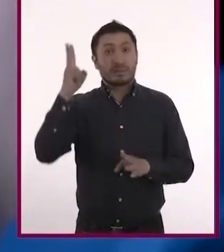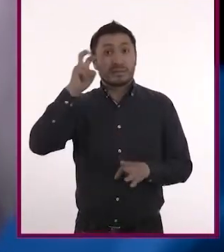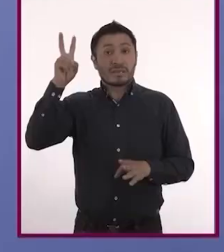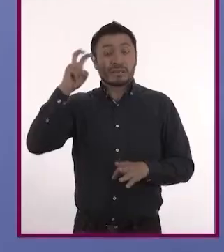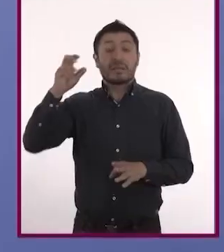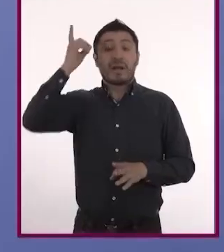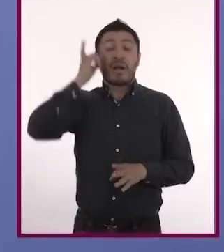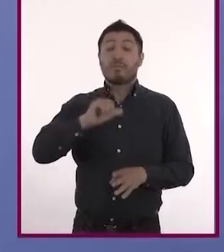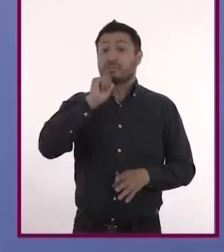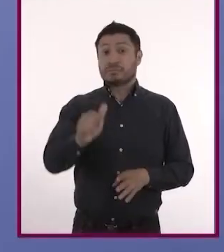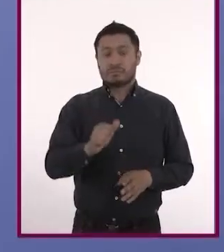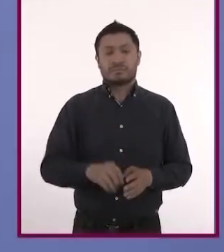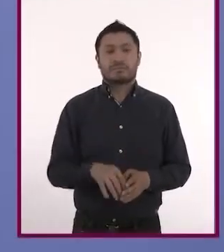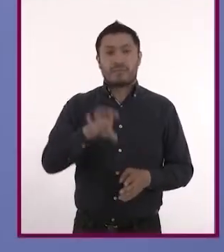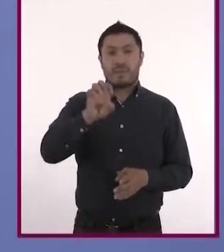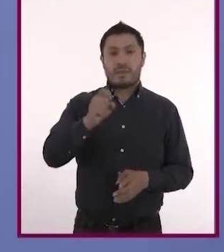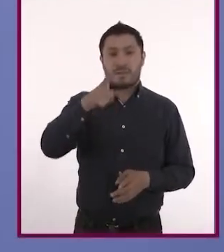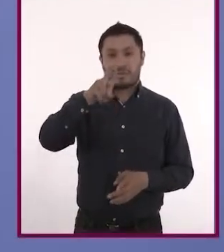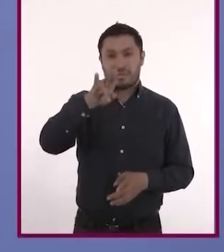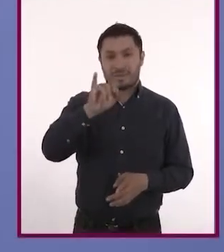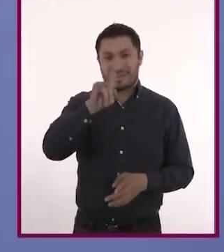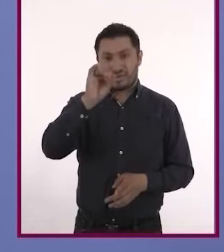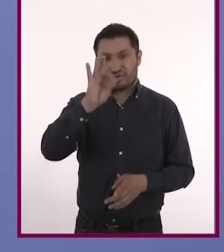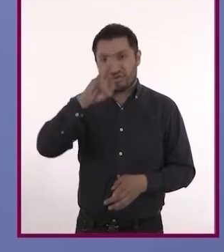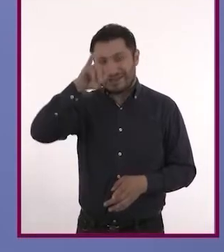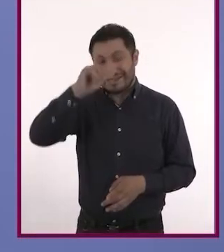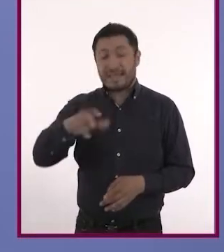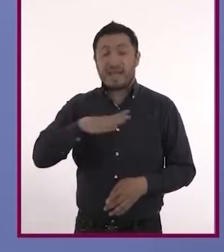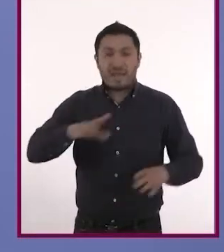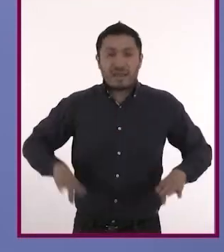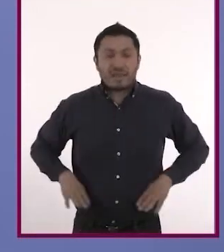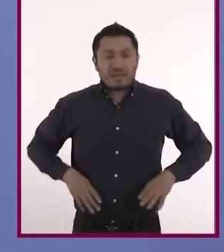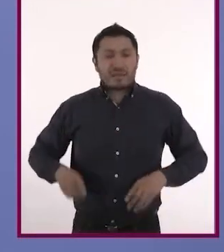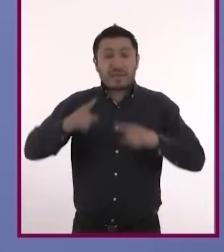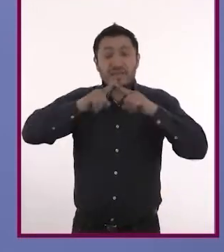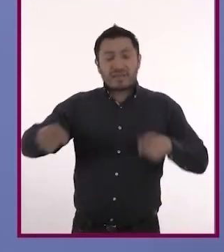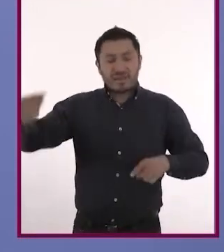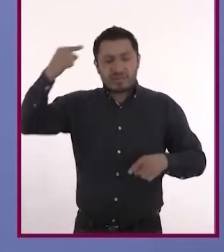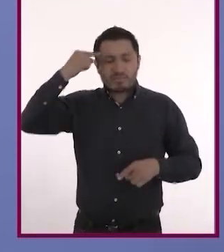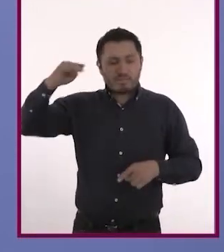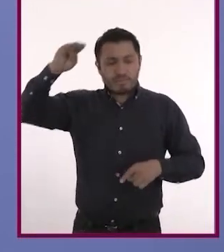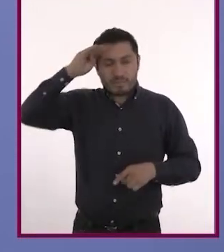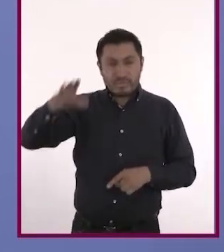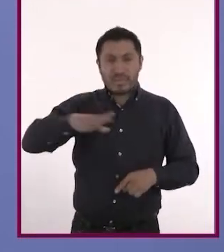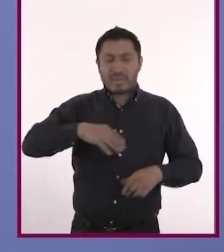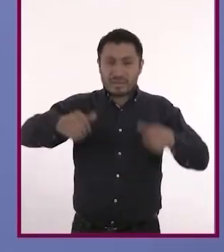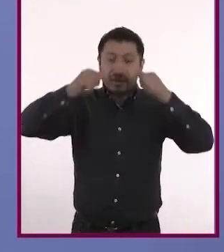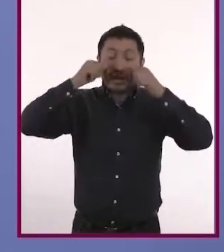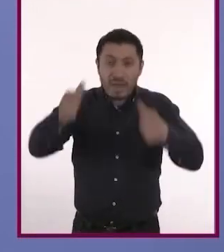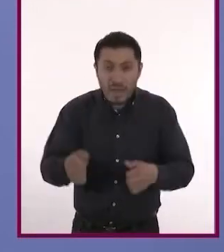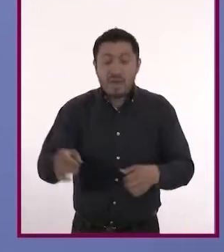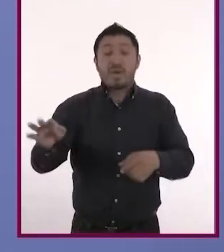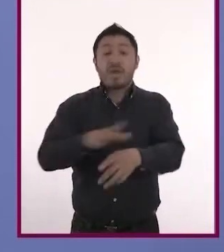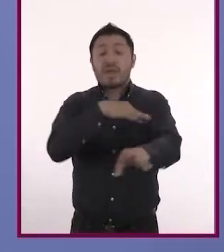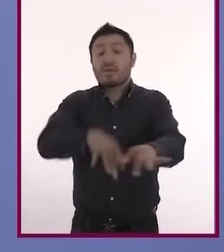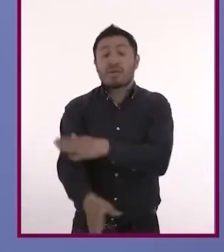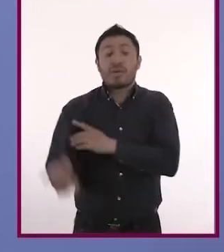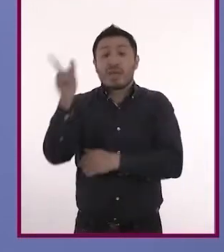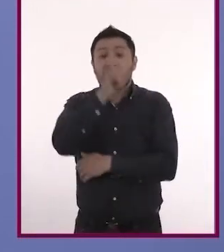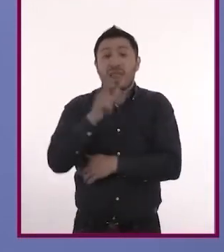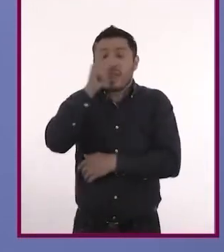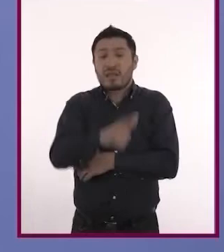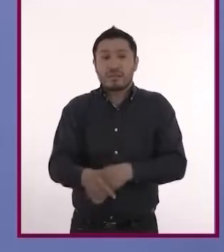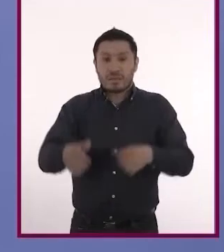dormir. Esquizofrenia. Se caracteriza por anomalías del pensamiento, la percepción, las emociones, el lenguaje,